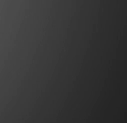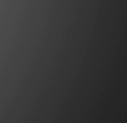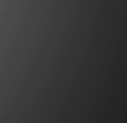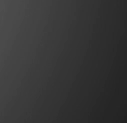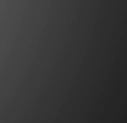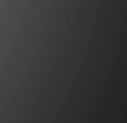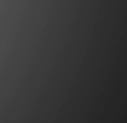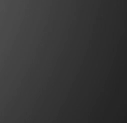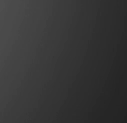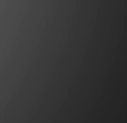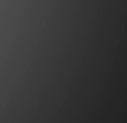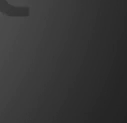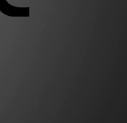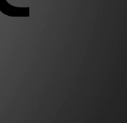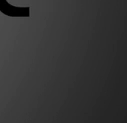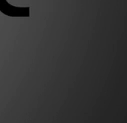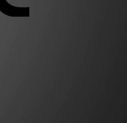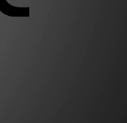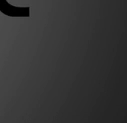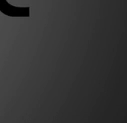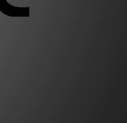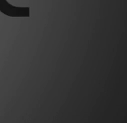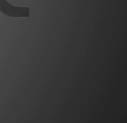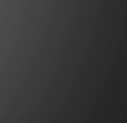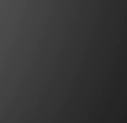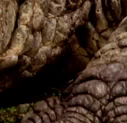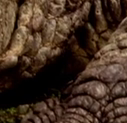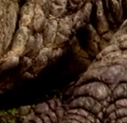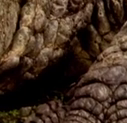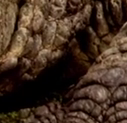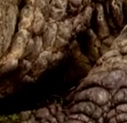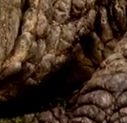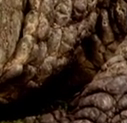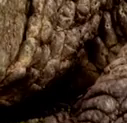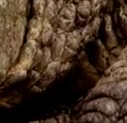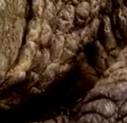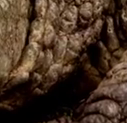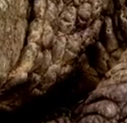La Universidad Nacional y el CINART S.A. presentan